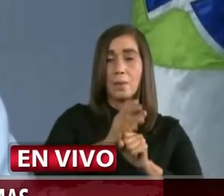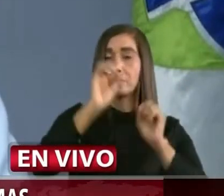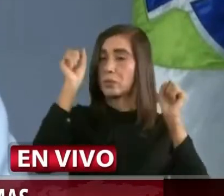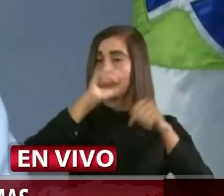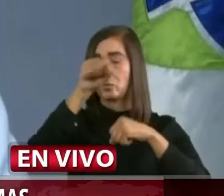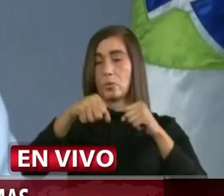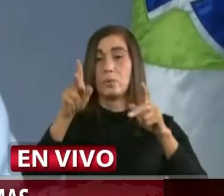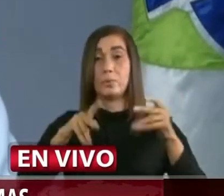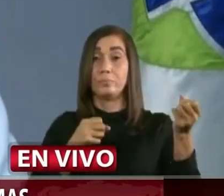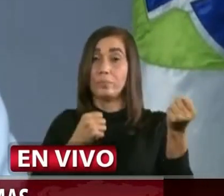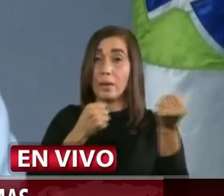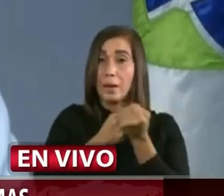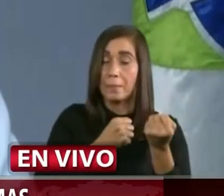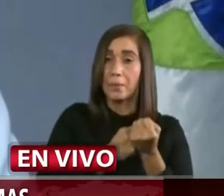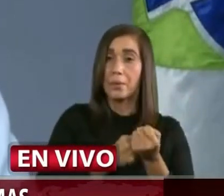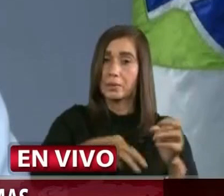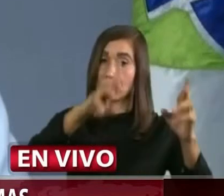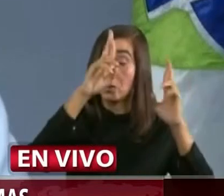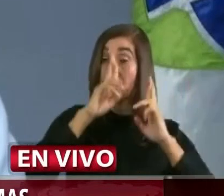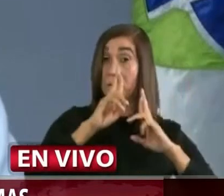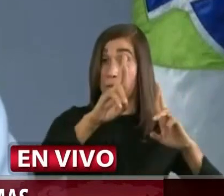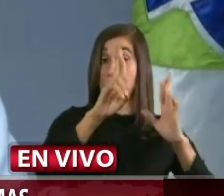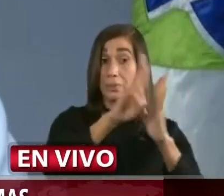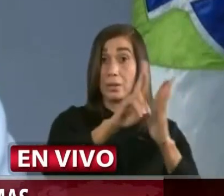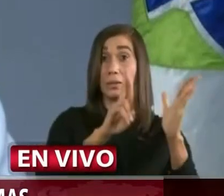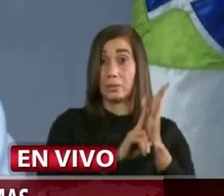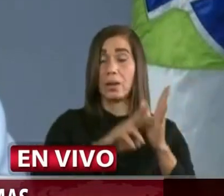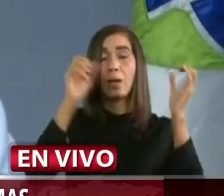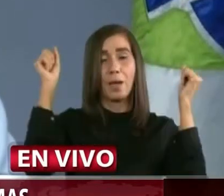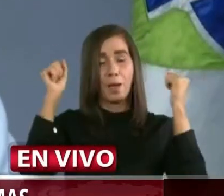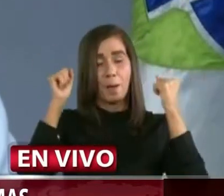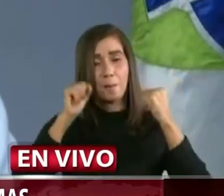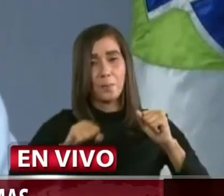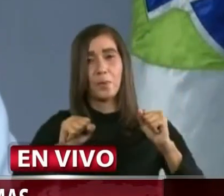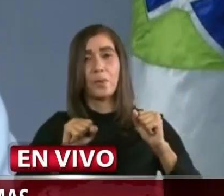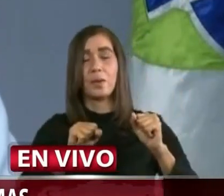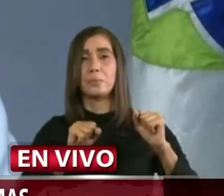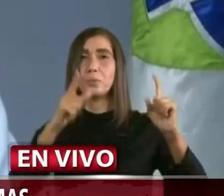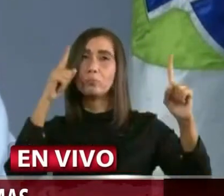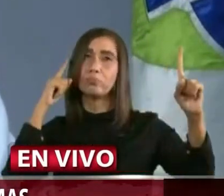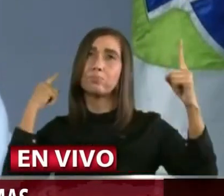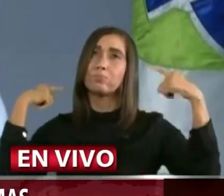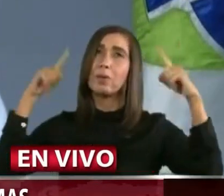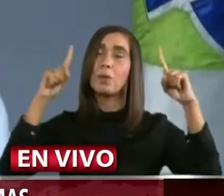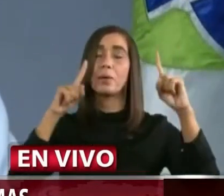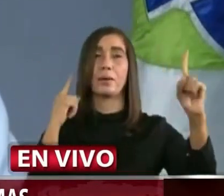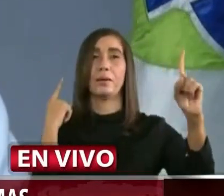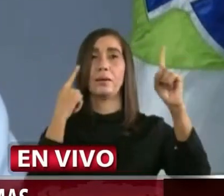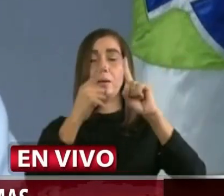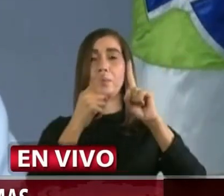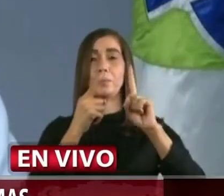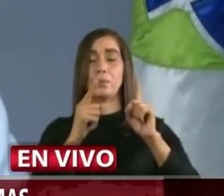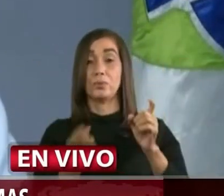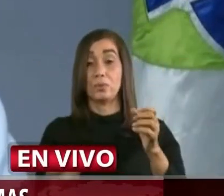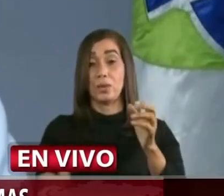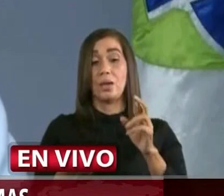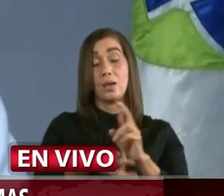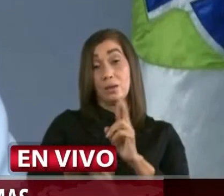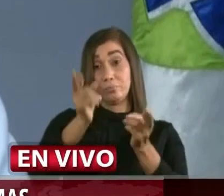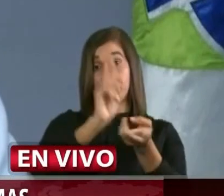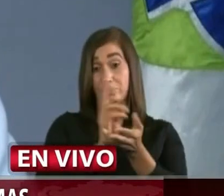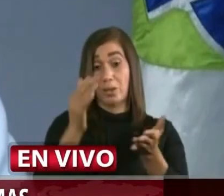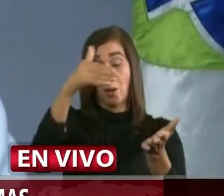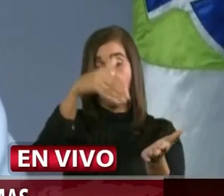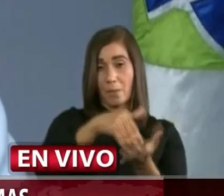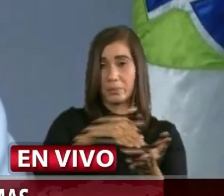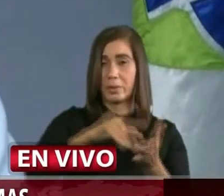colaborando, asumiendo derechos y deberes, podamos cumplir con la meta nacional de reactivar